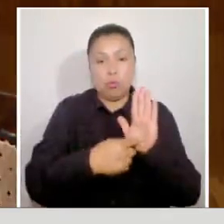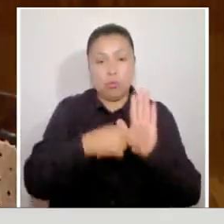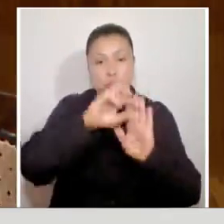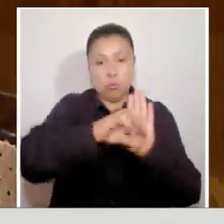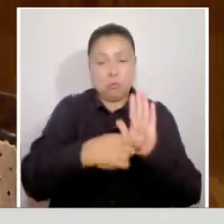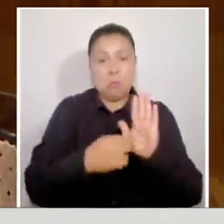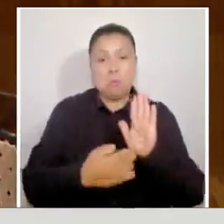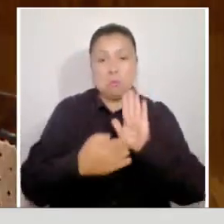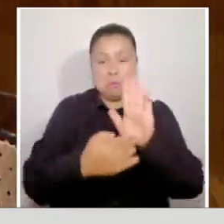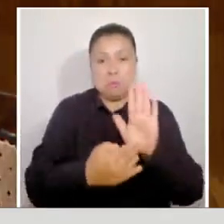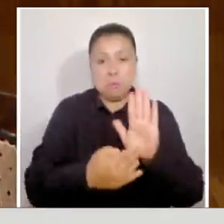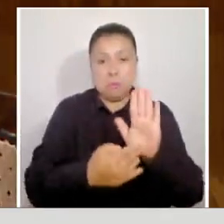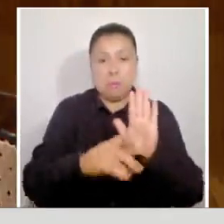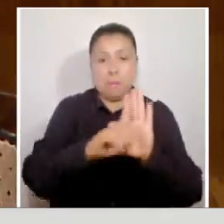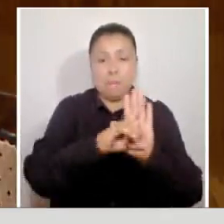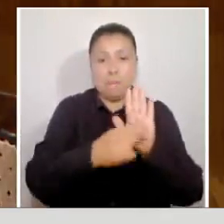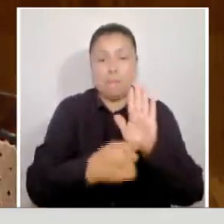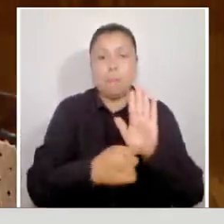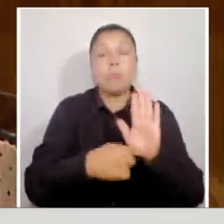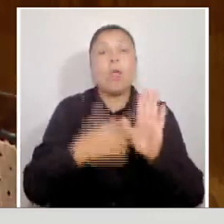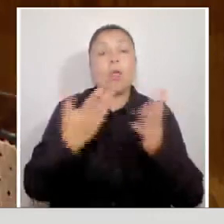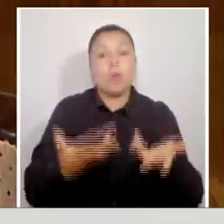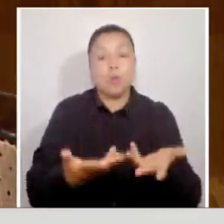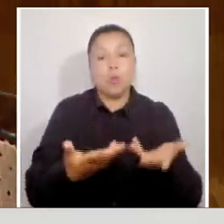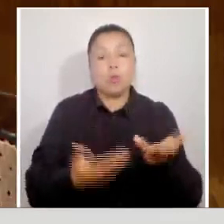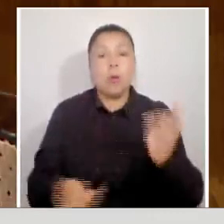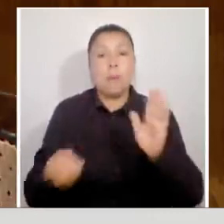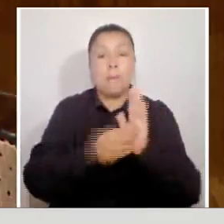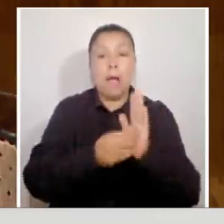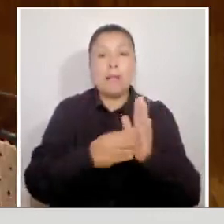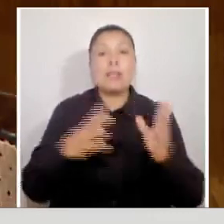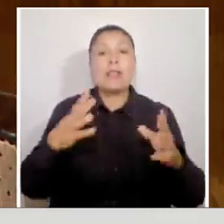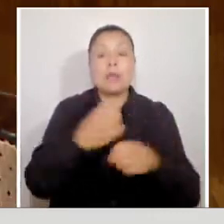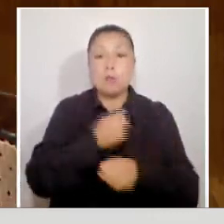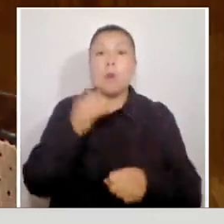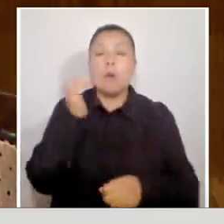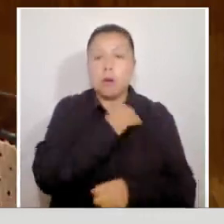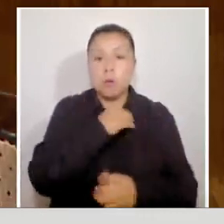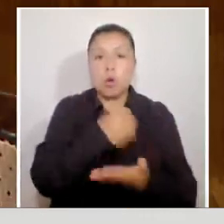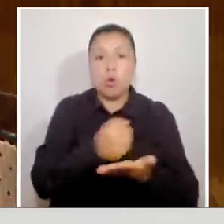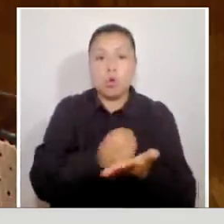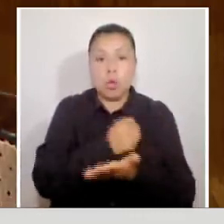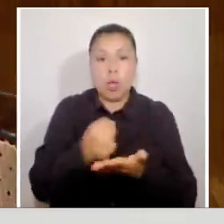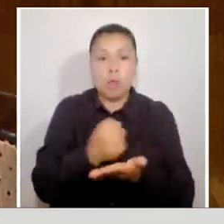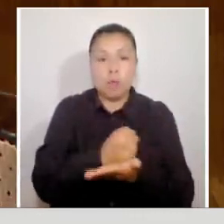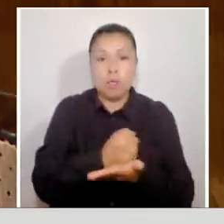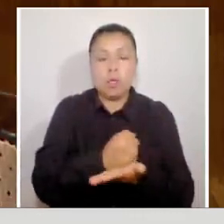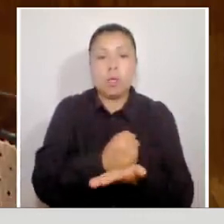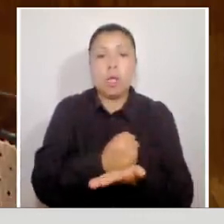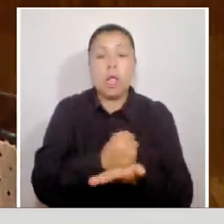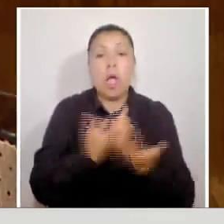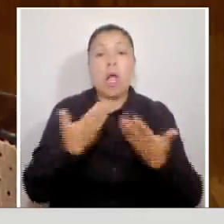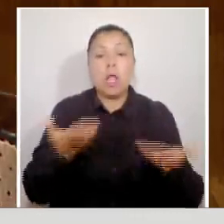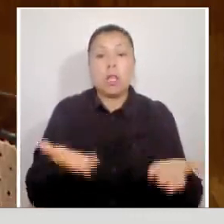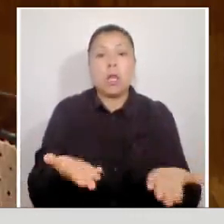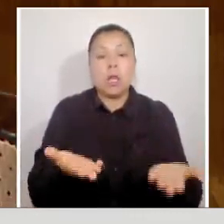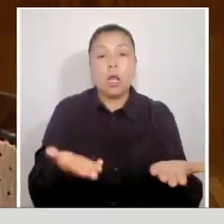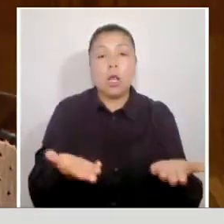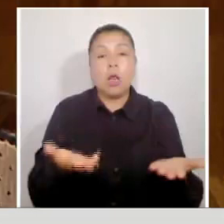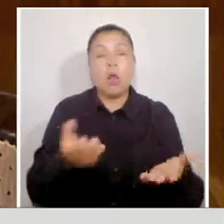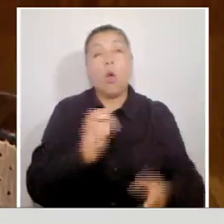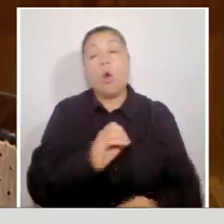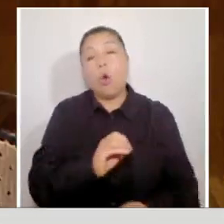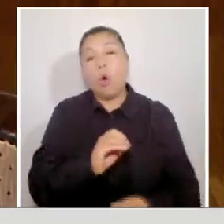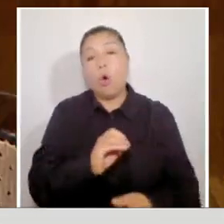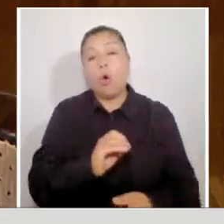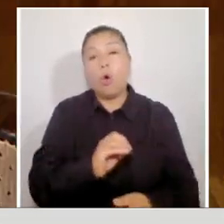esta propuesta de ley es lograr hacer más Expedito y eficiente los trámites relativos al otorgamiento y o renovación